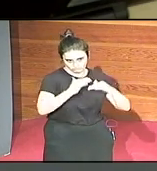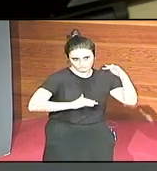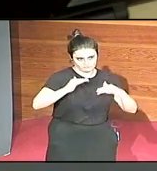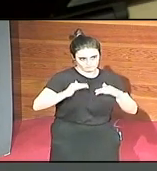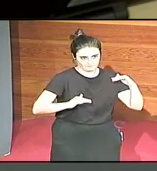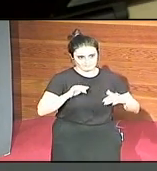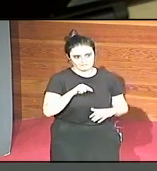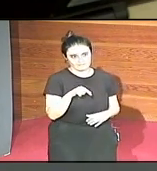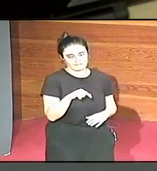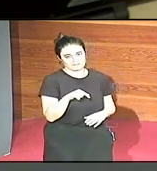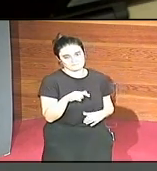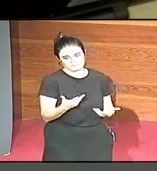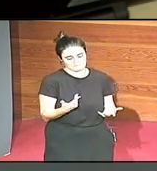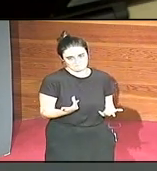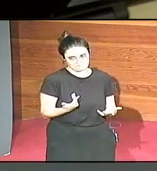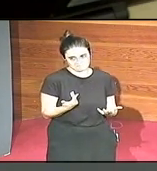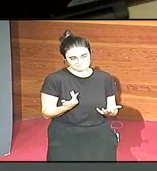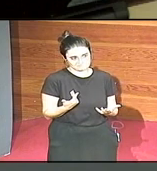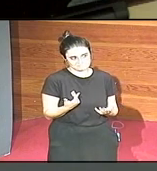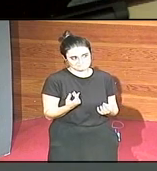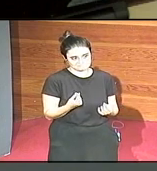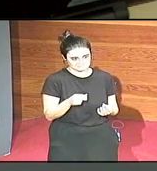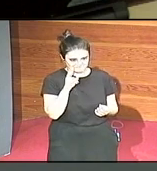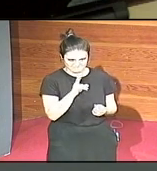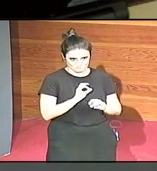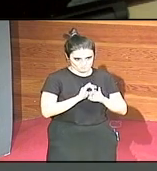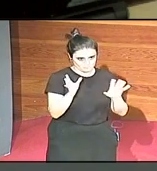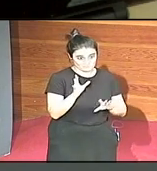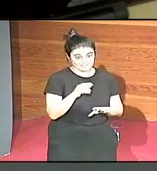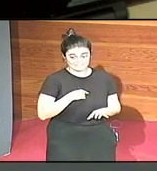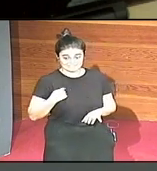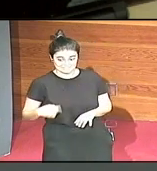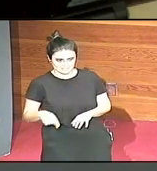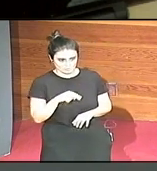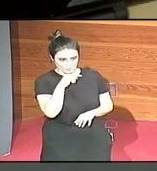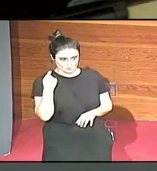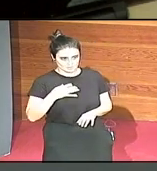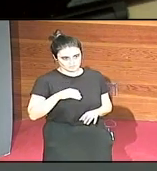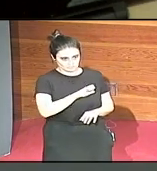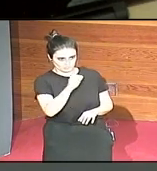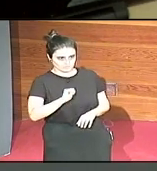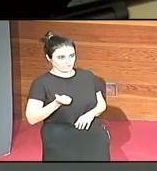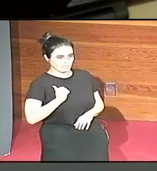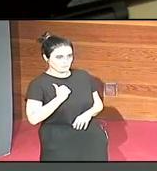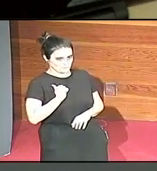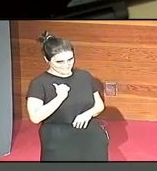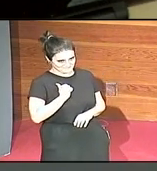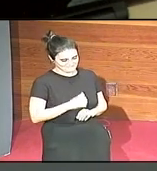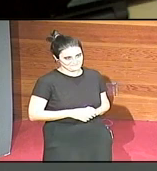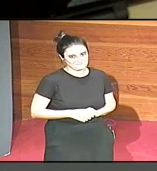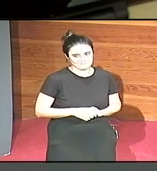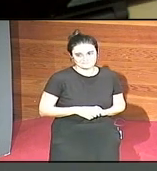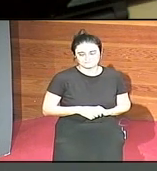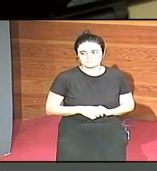entidad como para que tanto China como Rusia se puedan aprovechar de ellos. En el caso